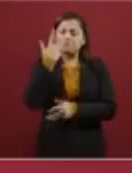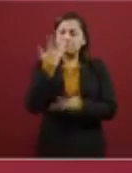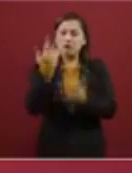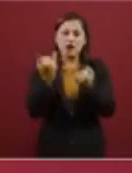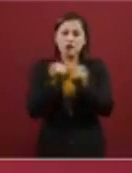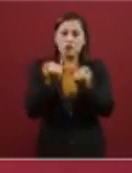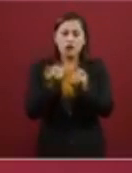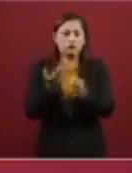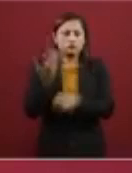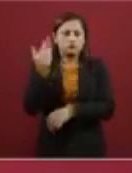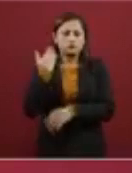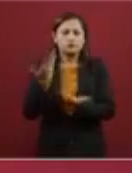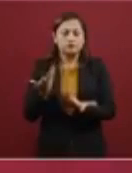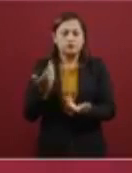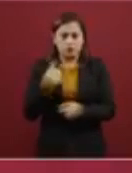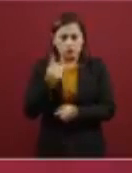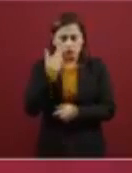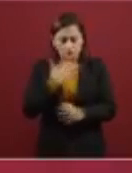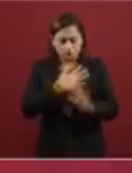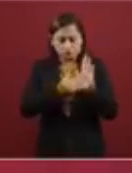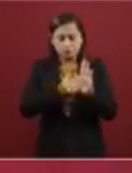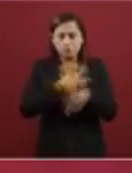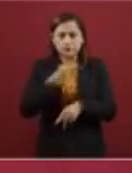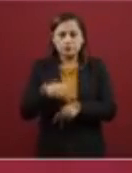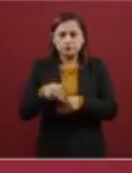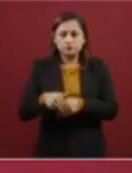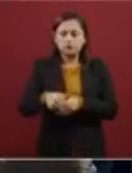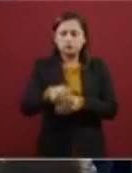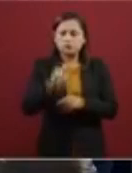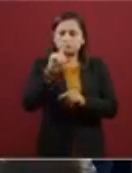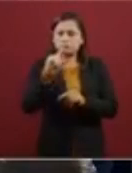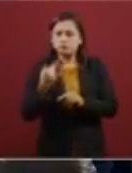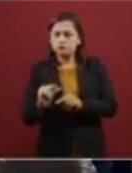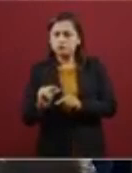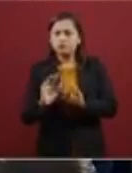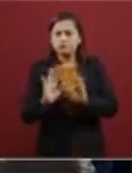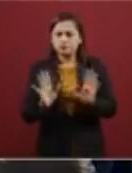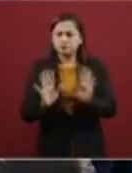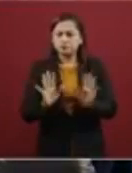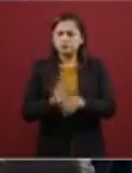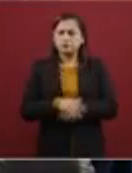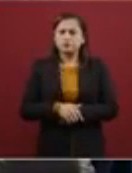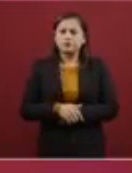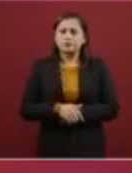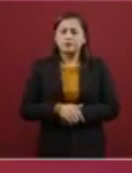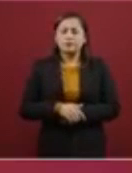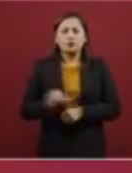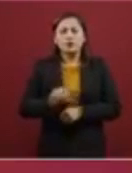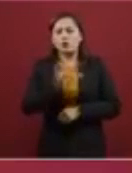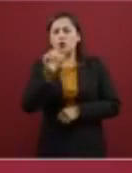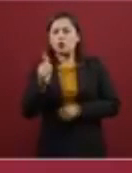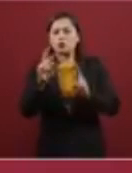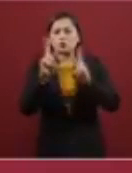el compromiso que tengo. Entonces, vamos a resolver esto. En cuanto a lo que dices del